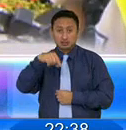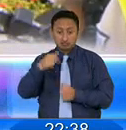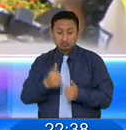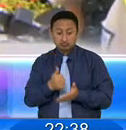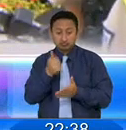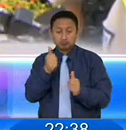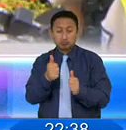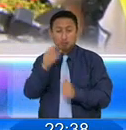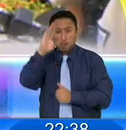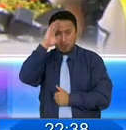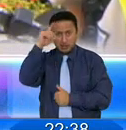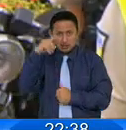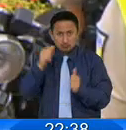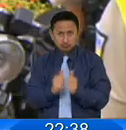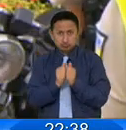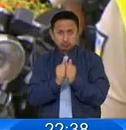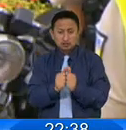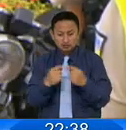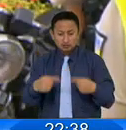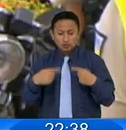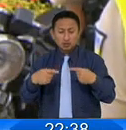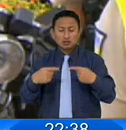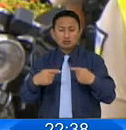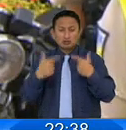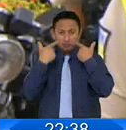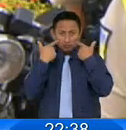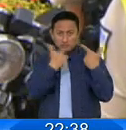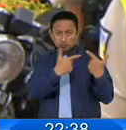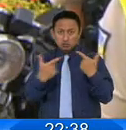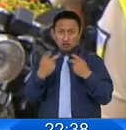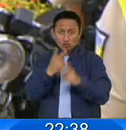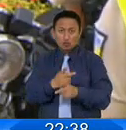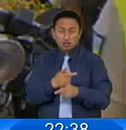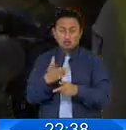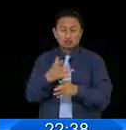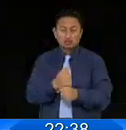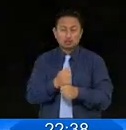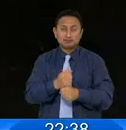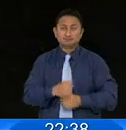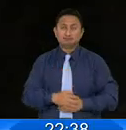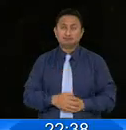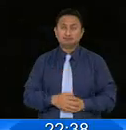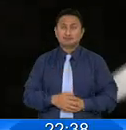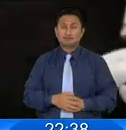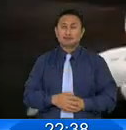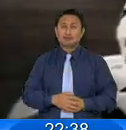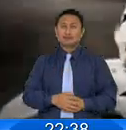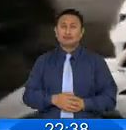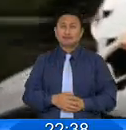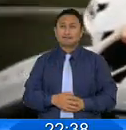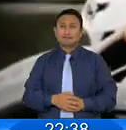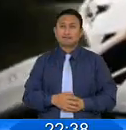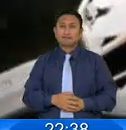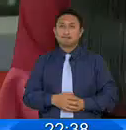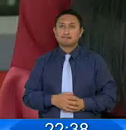estar personal constantemente en este lugar para precautelar la seguridad de los ciudadanos. Informó Roselena